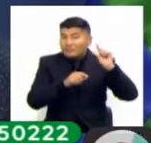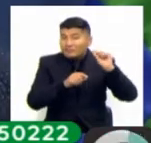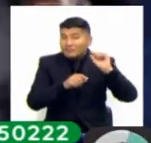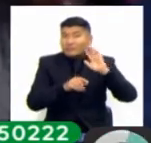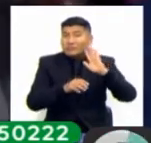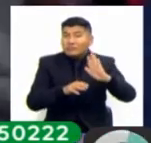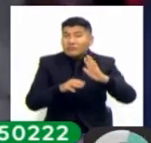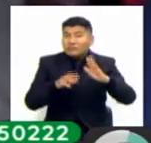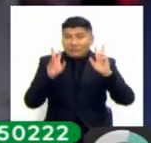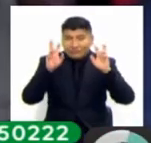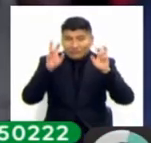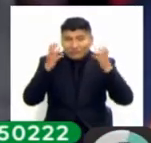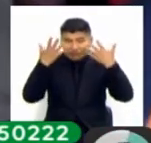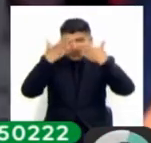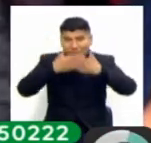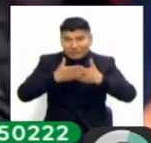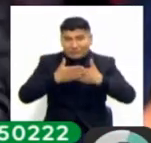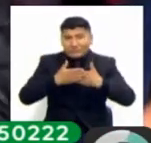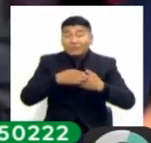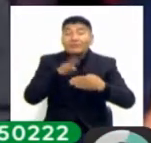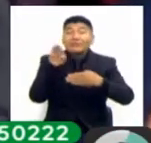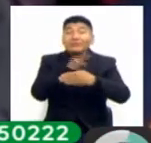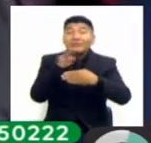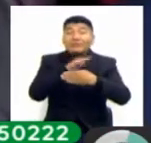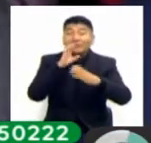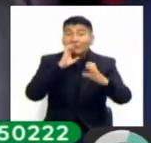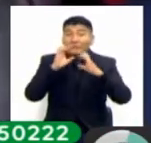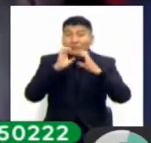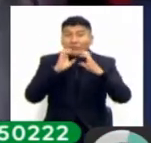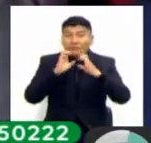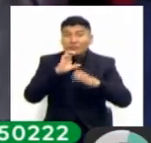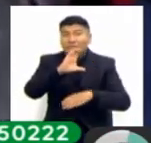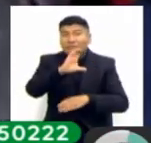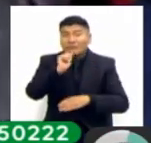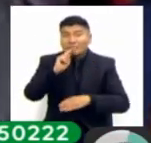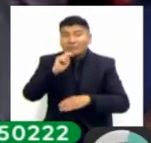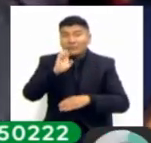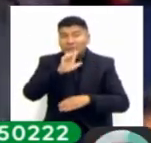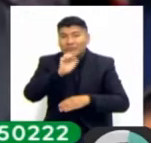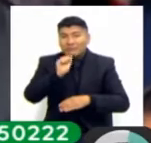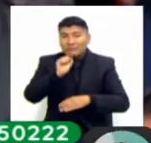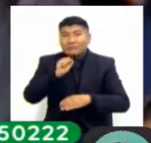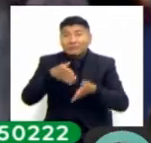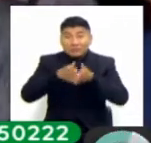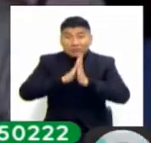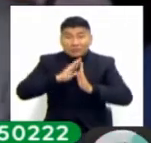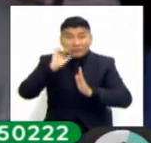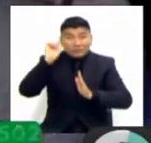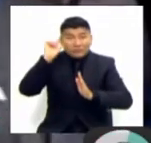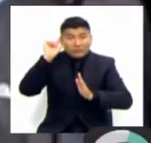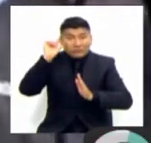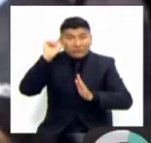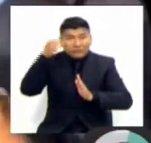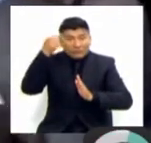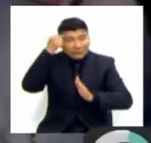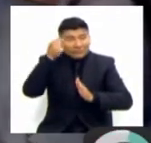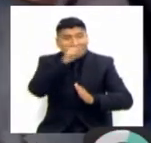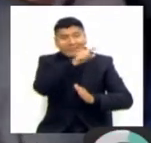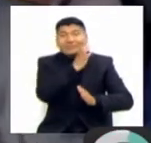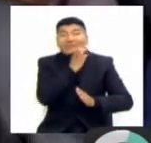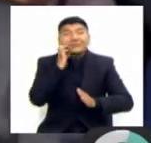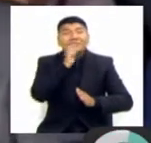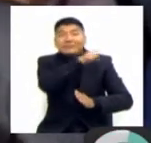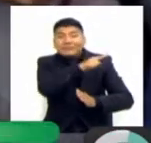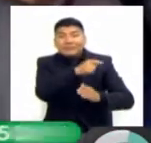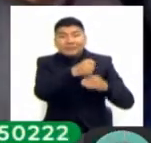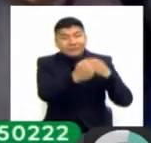en suspenso. Con estas declaraciones, el ministro de Comunicación, Manuel Canelas, señaló que el gobierno pide a Carlos Mesa, candidato por Comunidad Ciudadana,